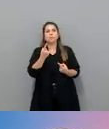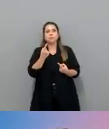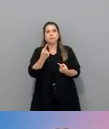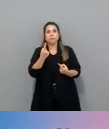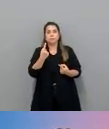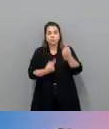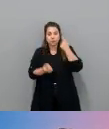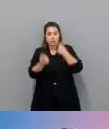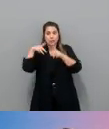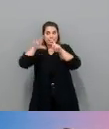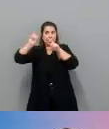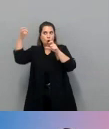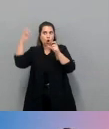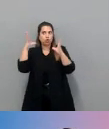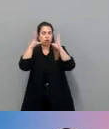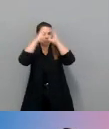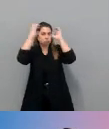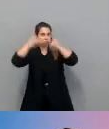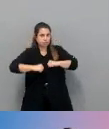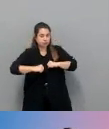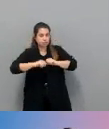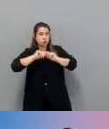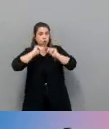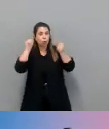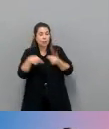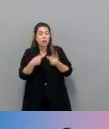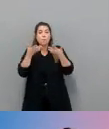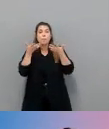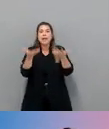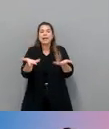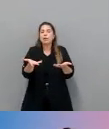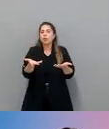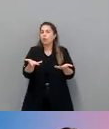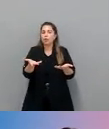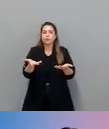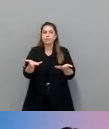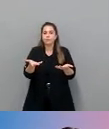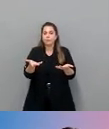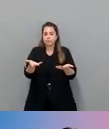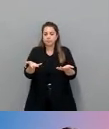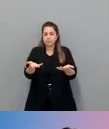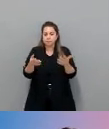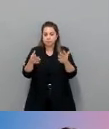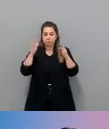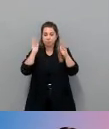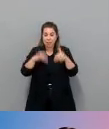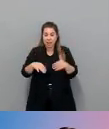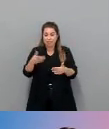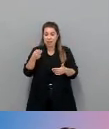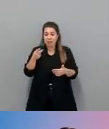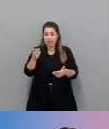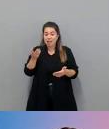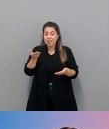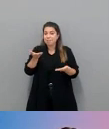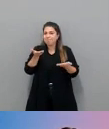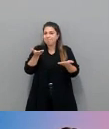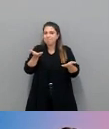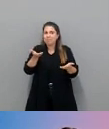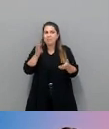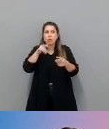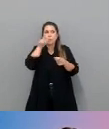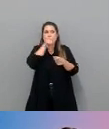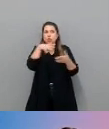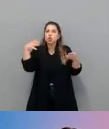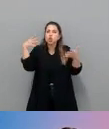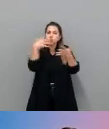con otras entidades. Pero que como esto no llega al final a todas las personas